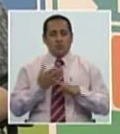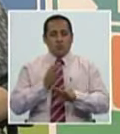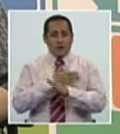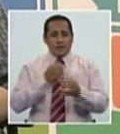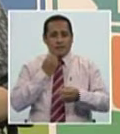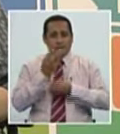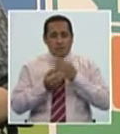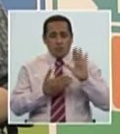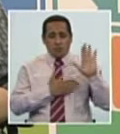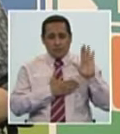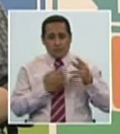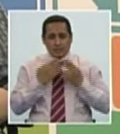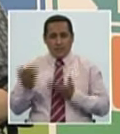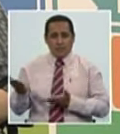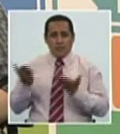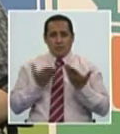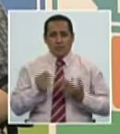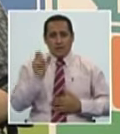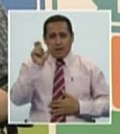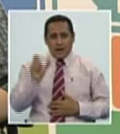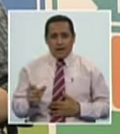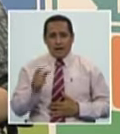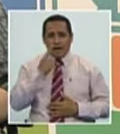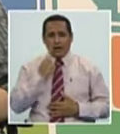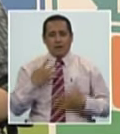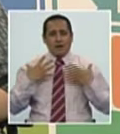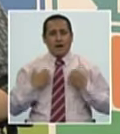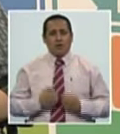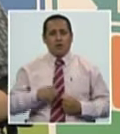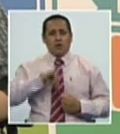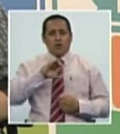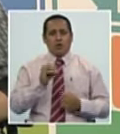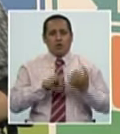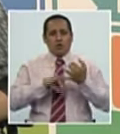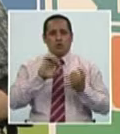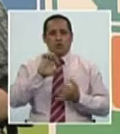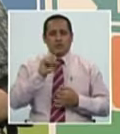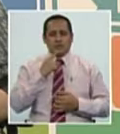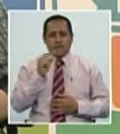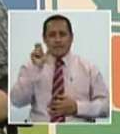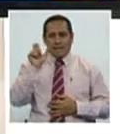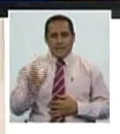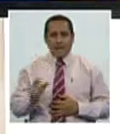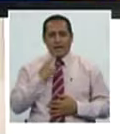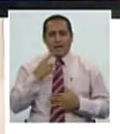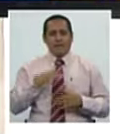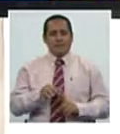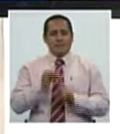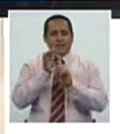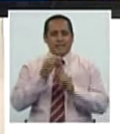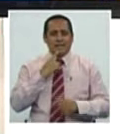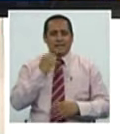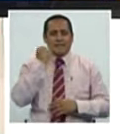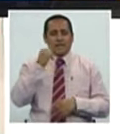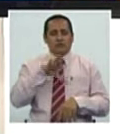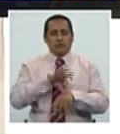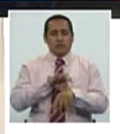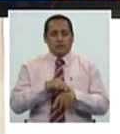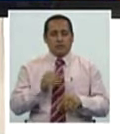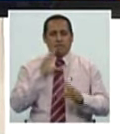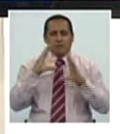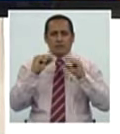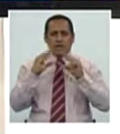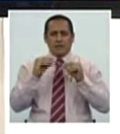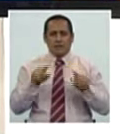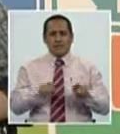Y como ya les habíamos prometido, tenemos a nuestro invitado aquí en el set, el doctor José Albañil. Él es especialista en Derecho de Salud. Y